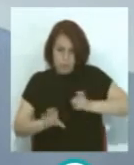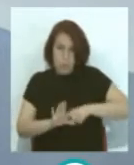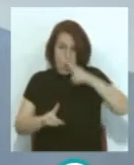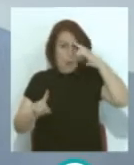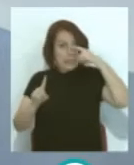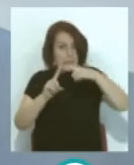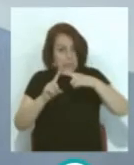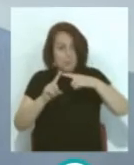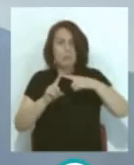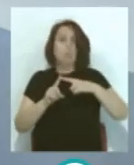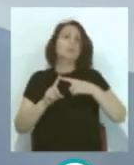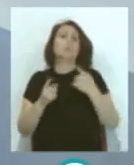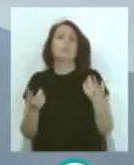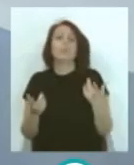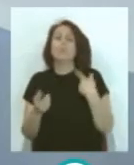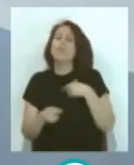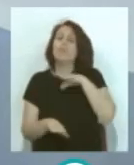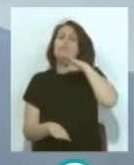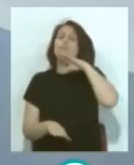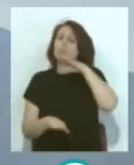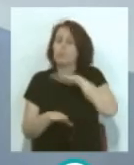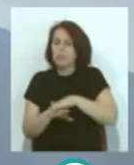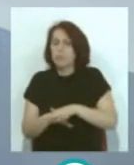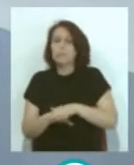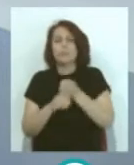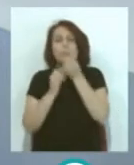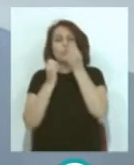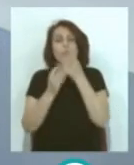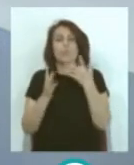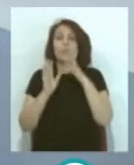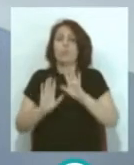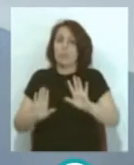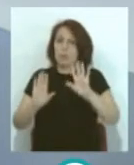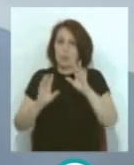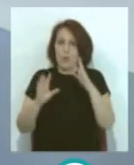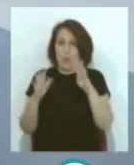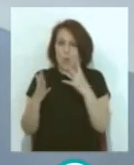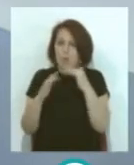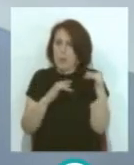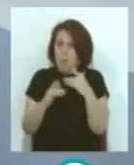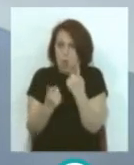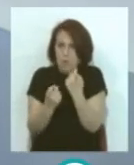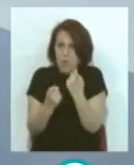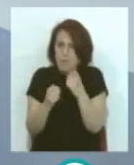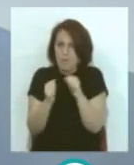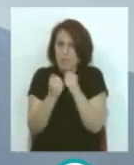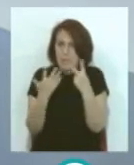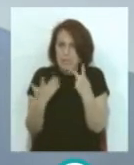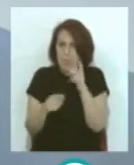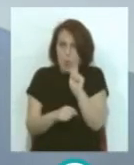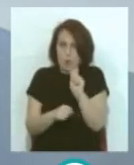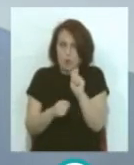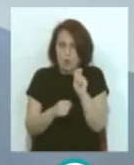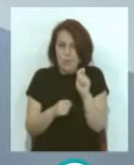objetivo que lo está cumpliendo y está muy bien, pero que quedan todavía 9 partidos por disputar, 27 puntos en